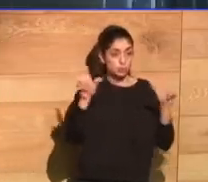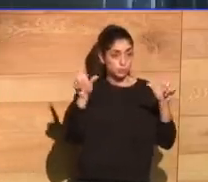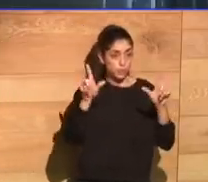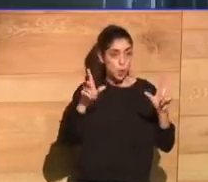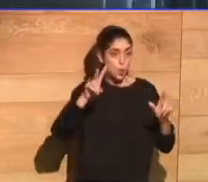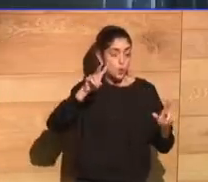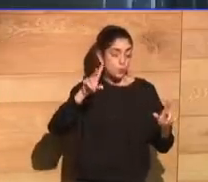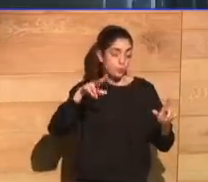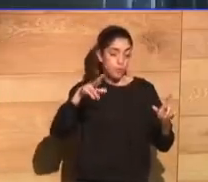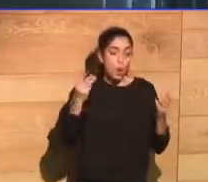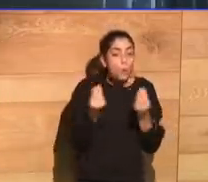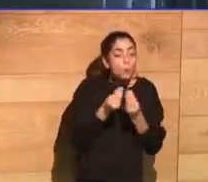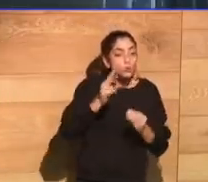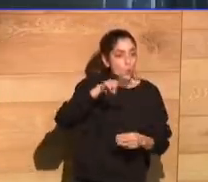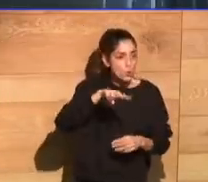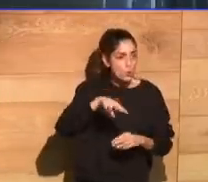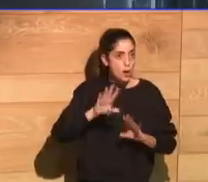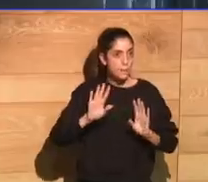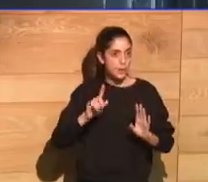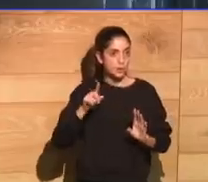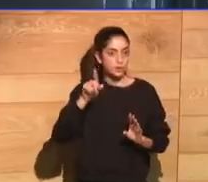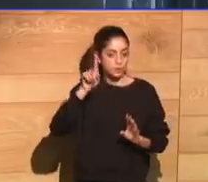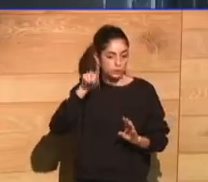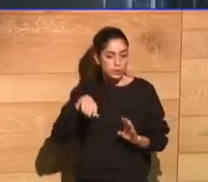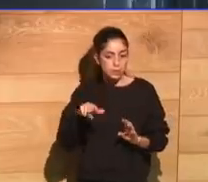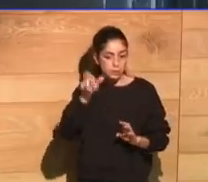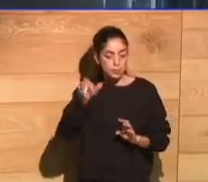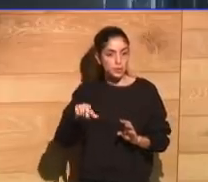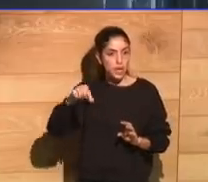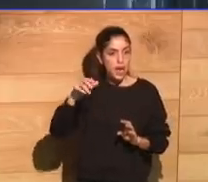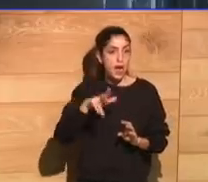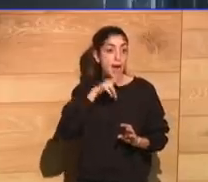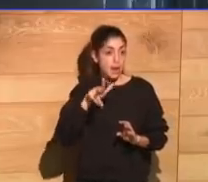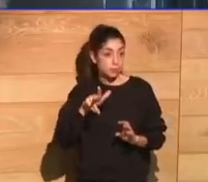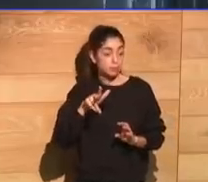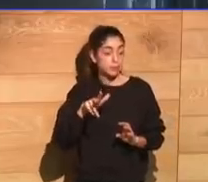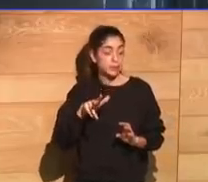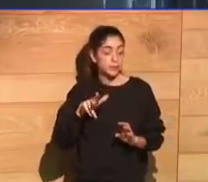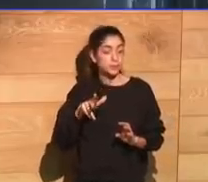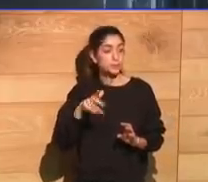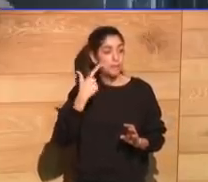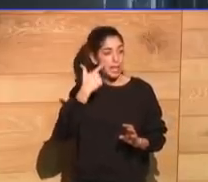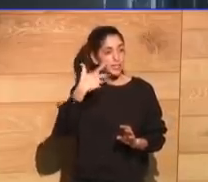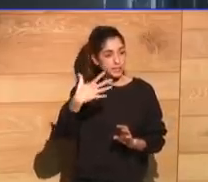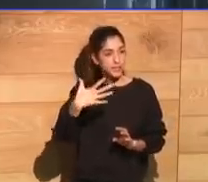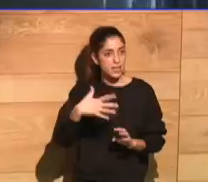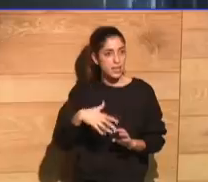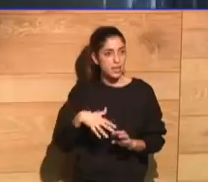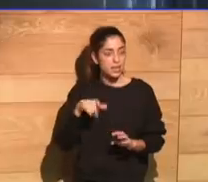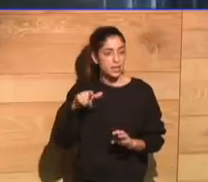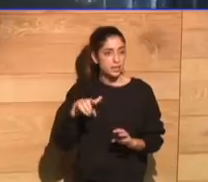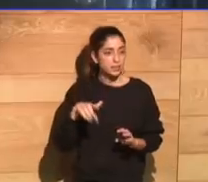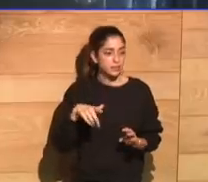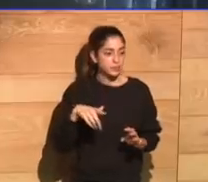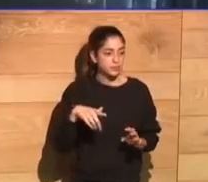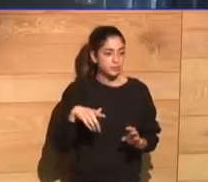aparece. Hackman era una mega estrella también en los 70, del tipo de cine y del tipo de megaestrella de los